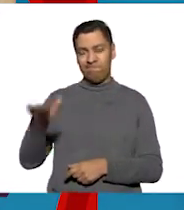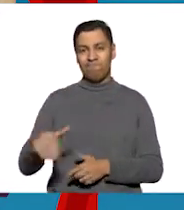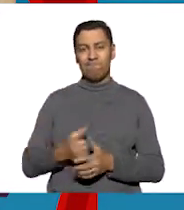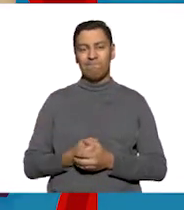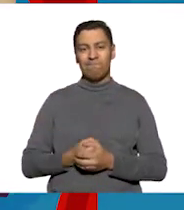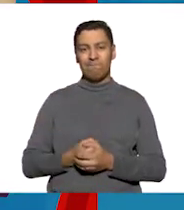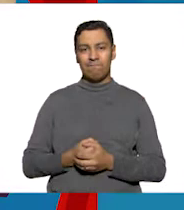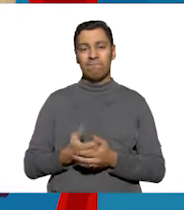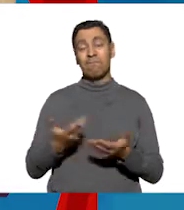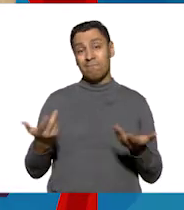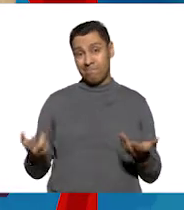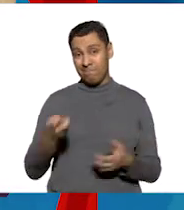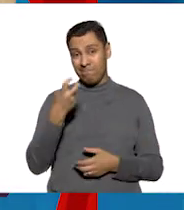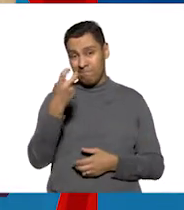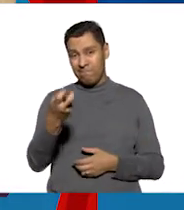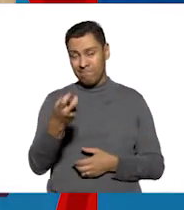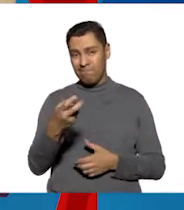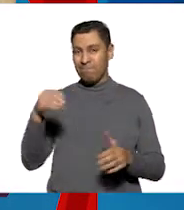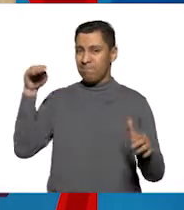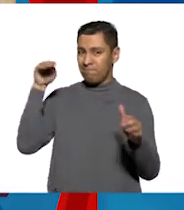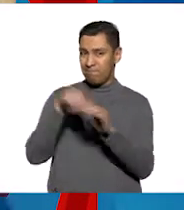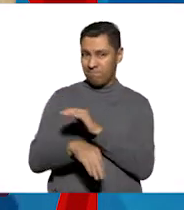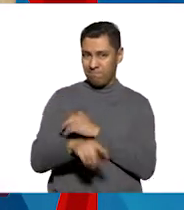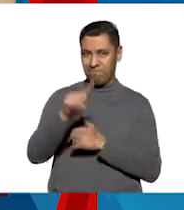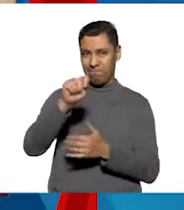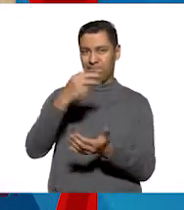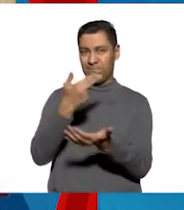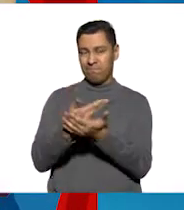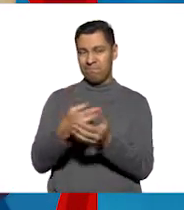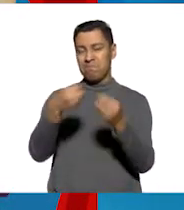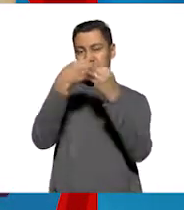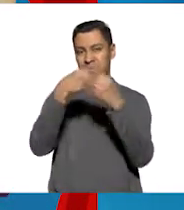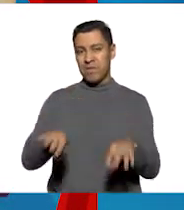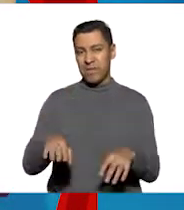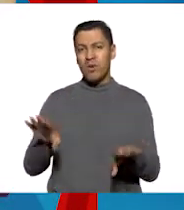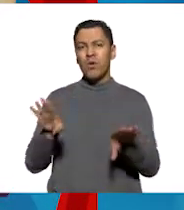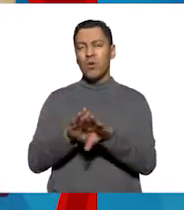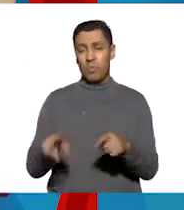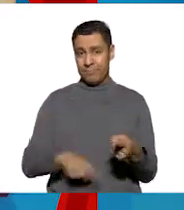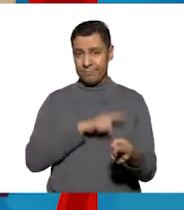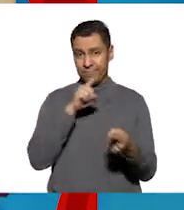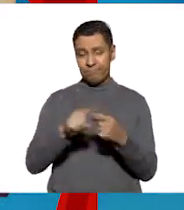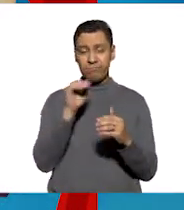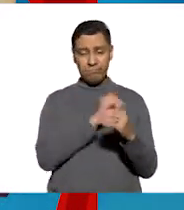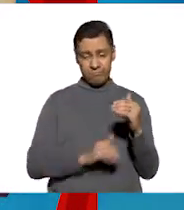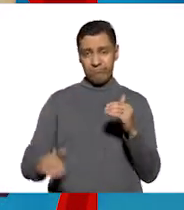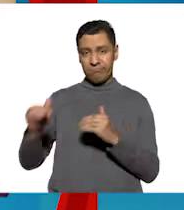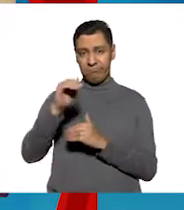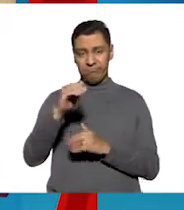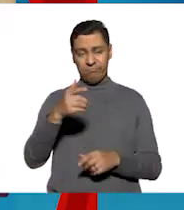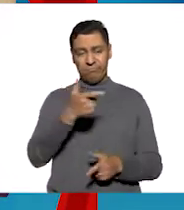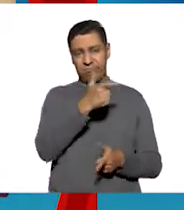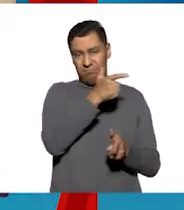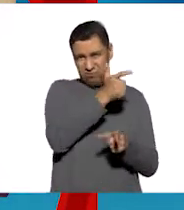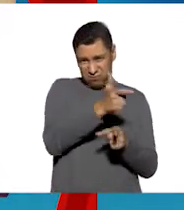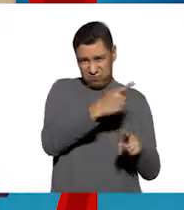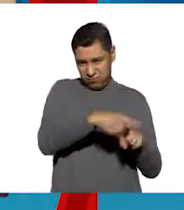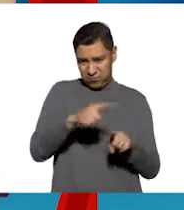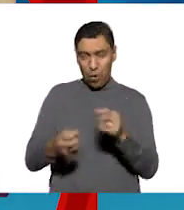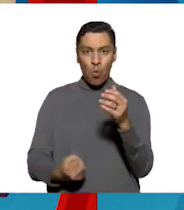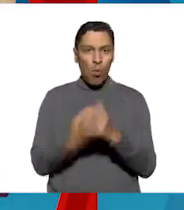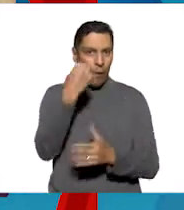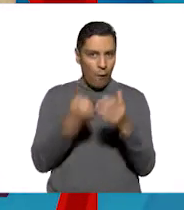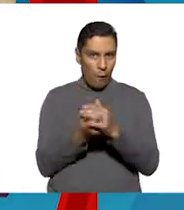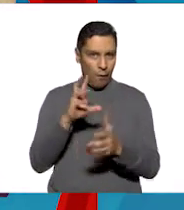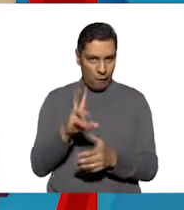Los factores que precipitaron la caída de México Tenochtitlan fueron la superioridad del armamento desconocido en Mesoamérica,